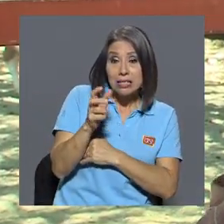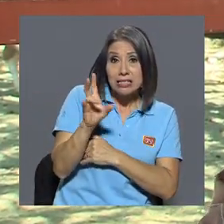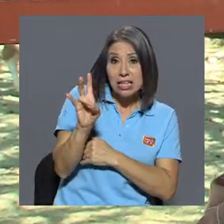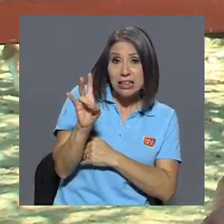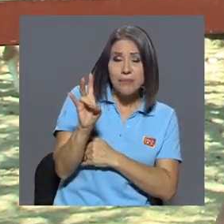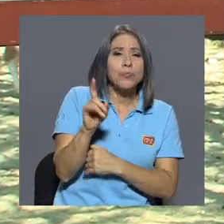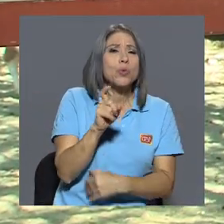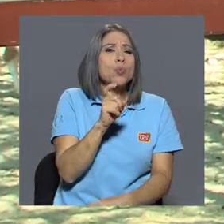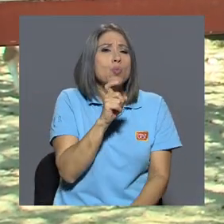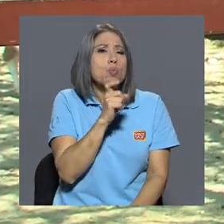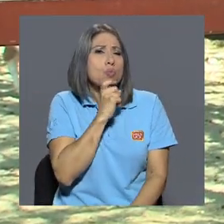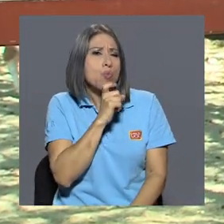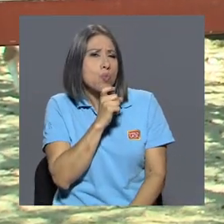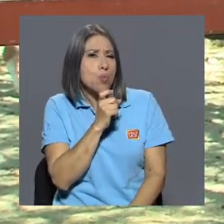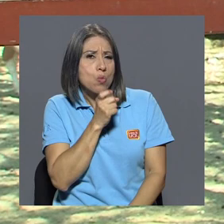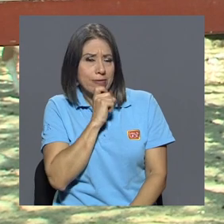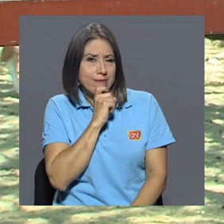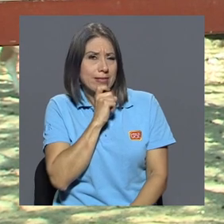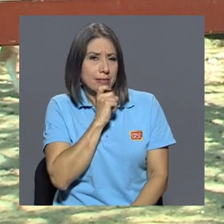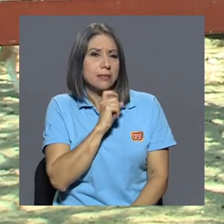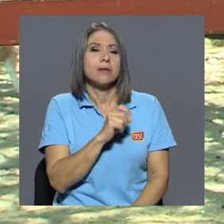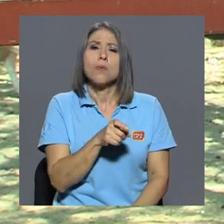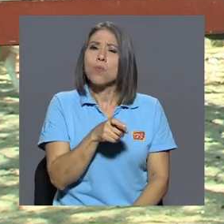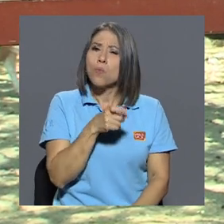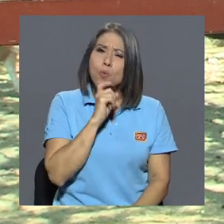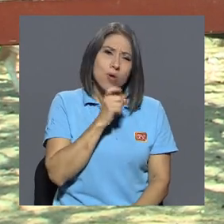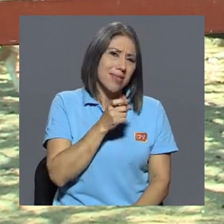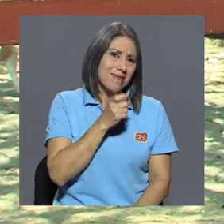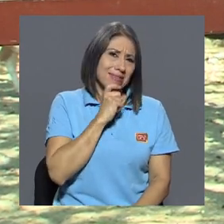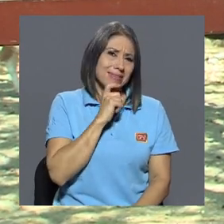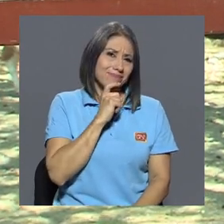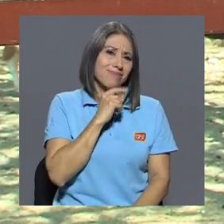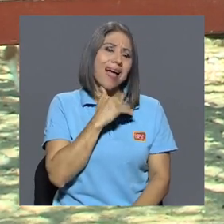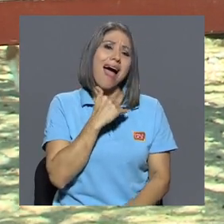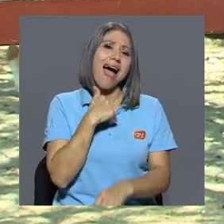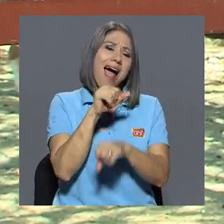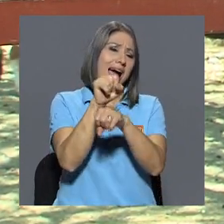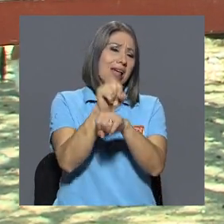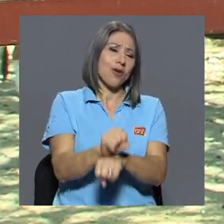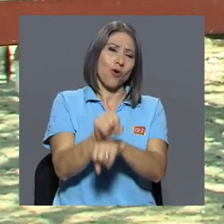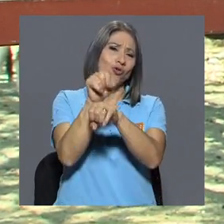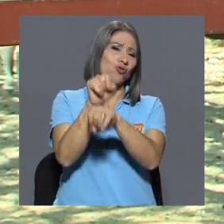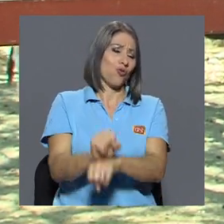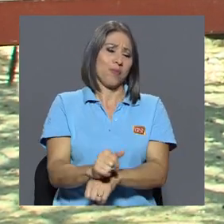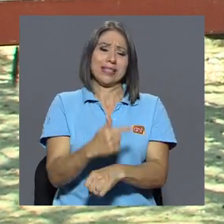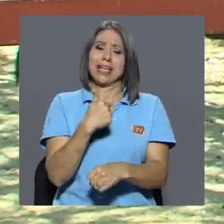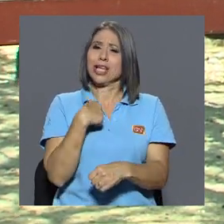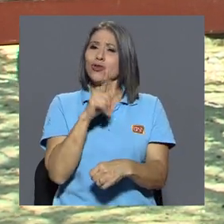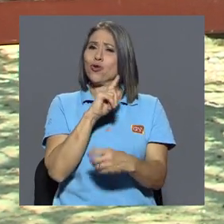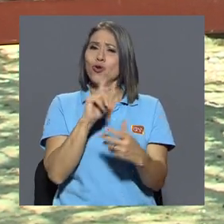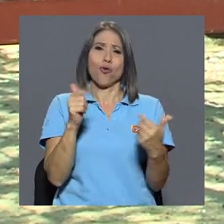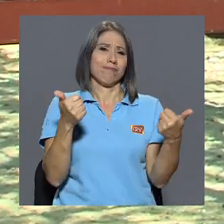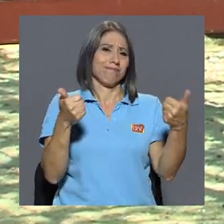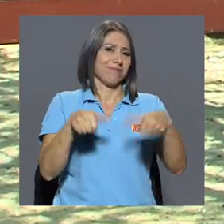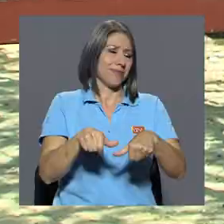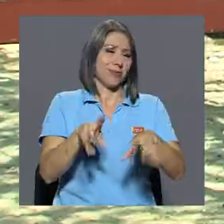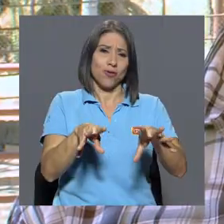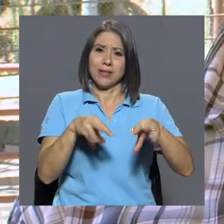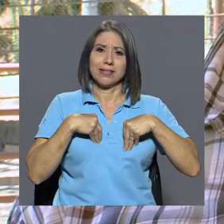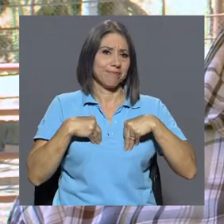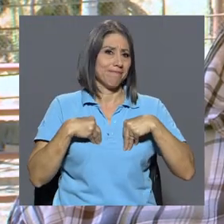Es muy difícil. Muy difícil. Hay costumbres con las que yo no comulgo y no las